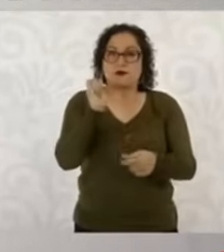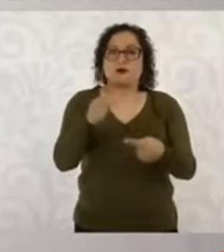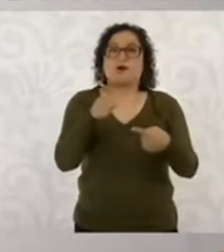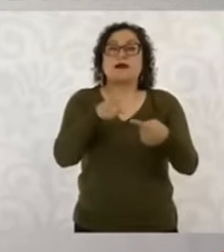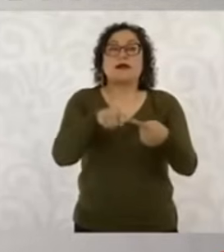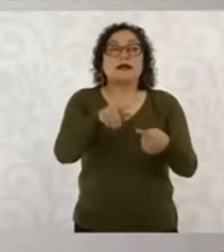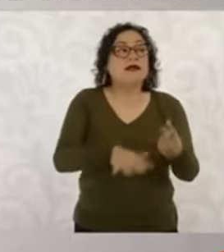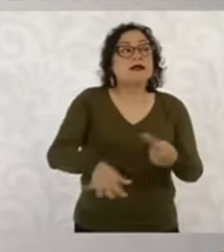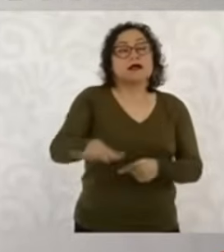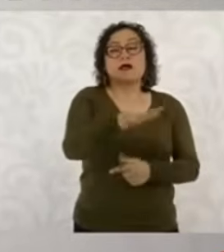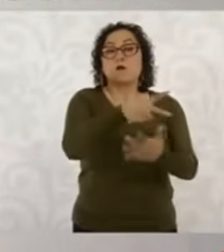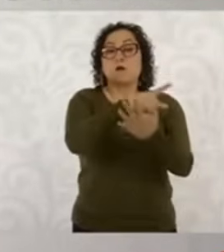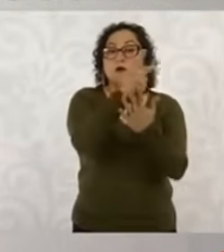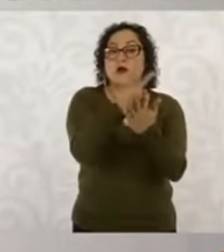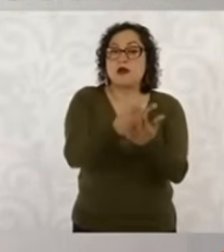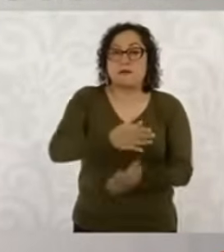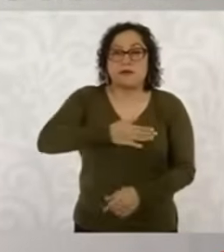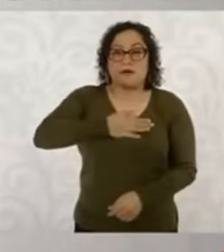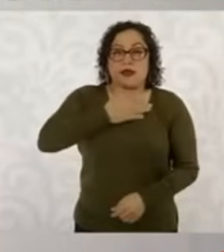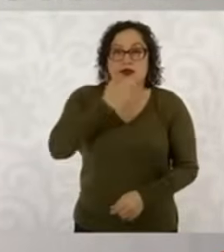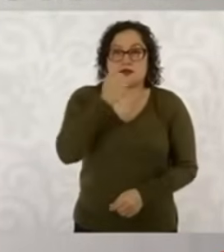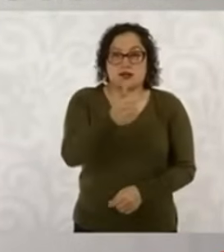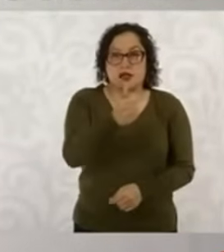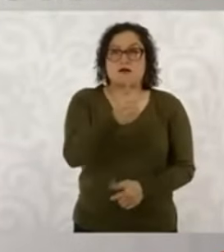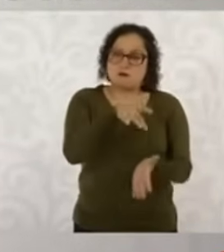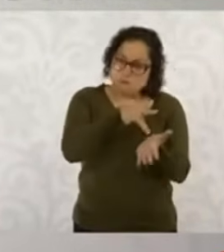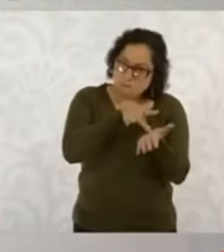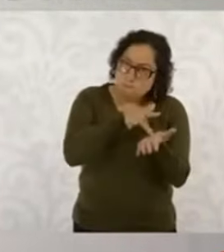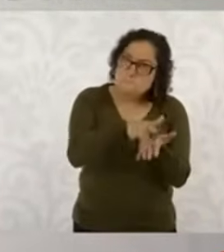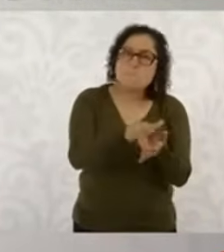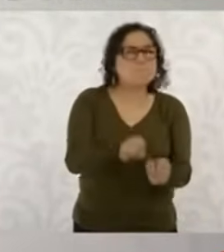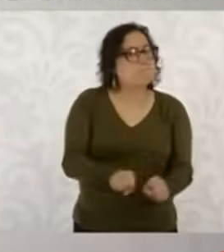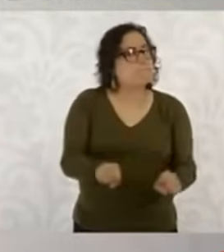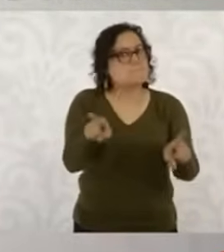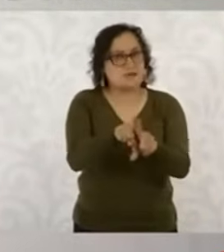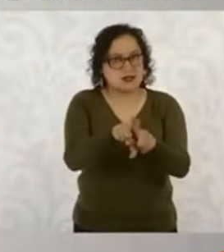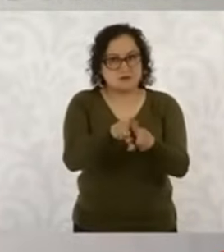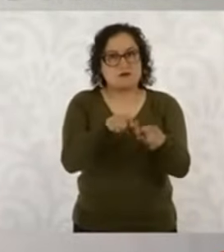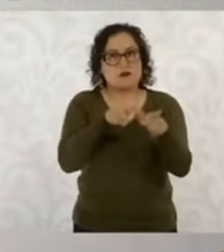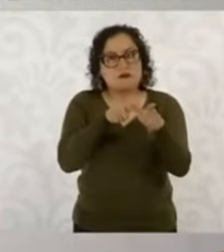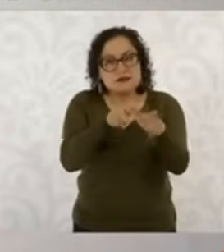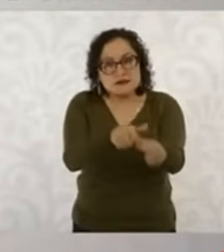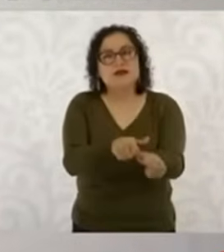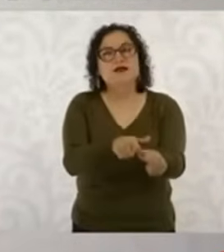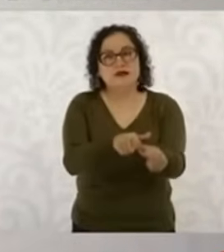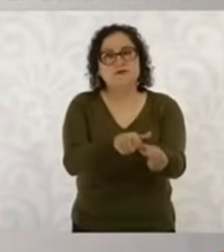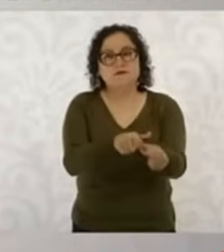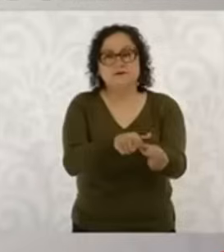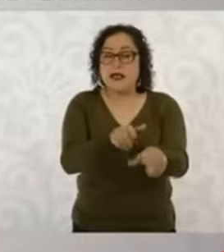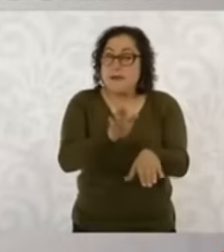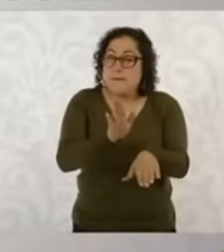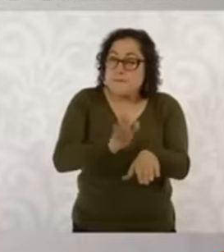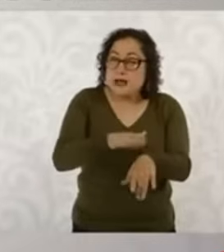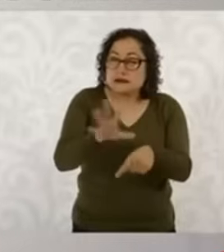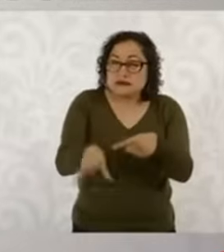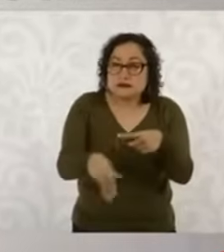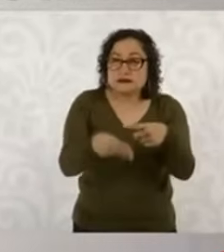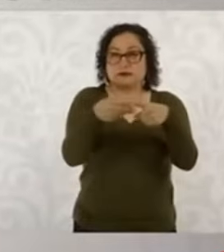aumento, no solamente lo que se dio este año, sino el aumento en la